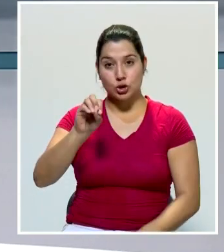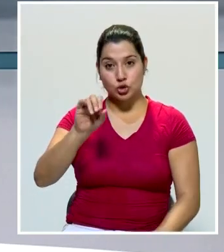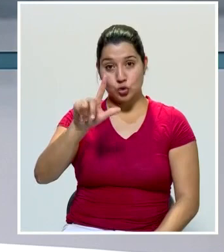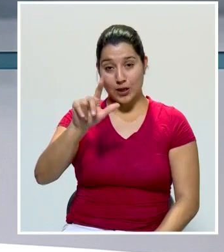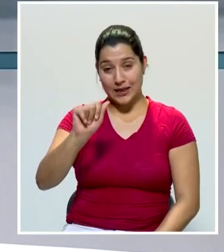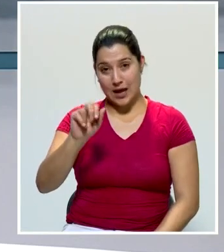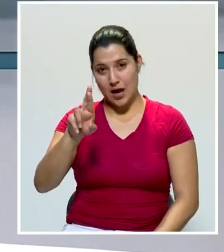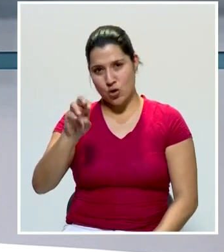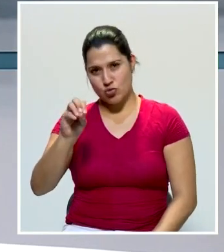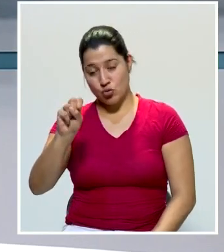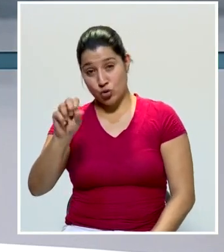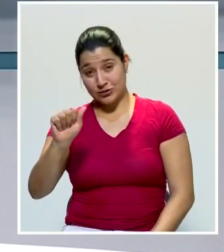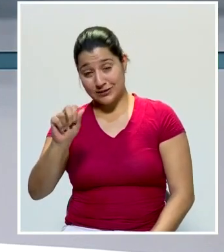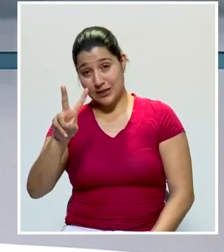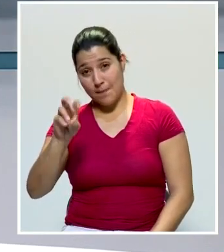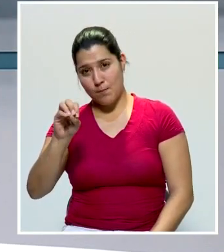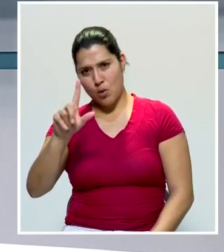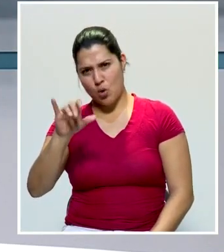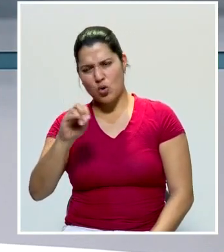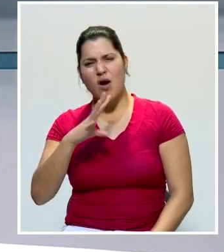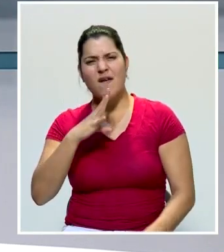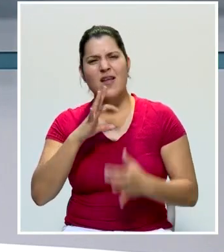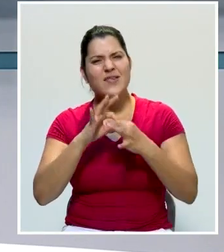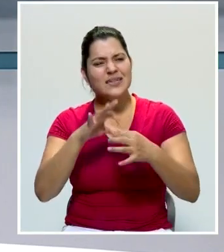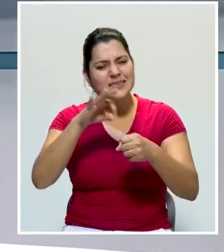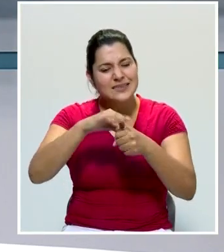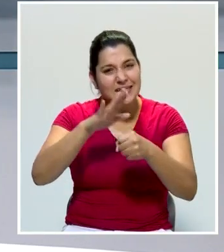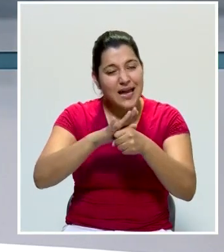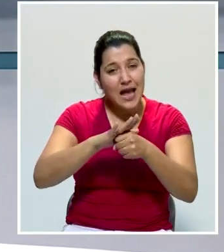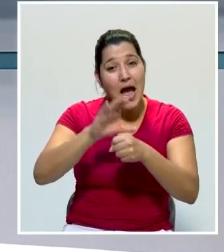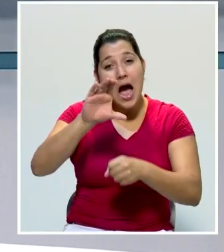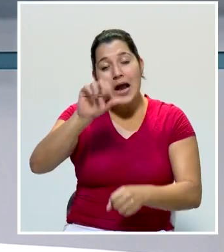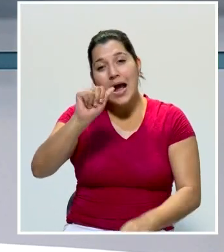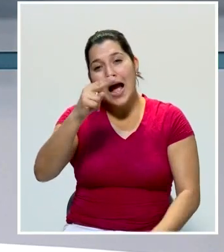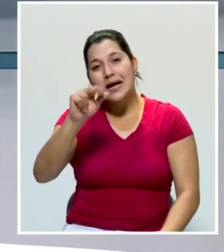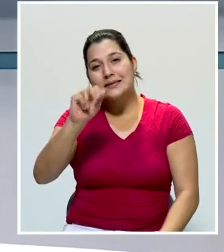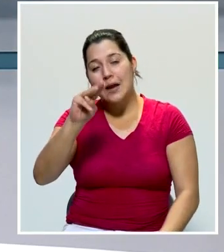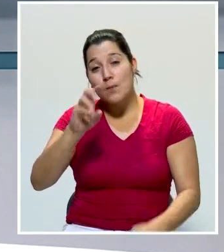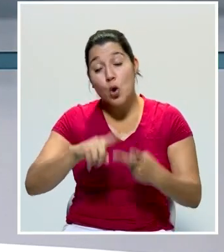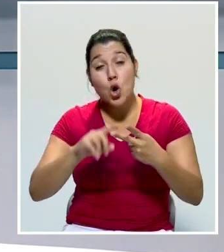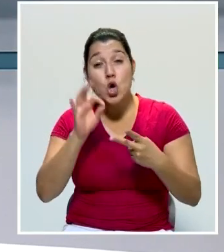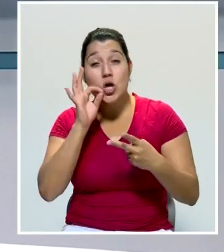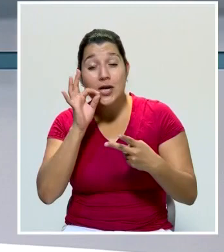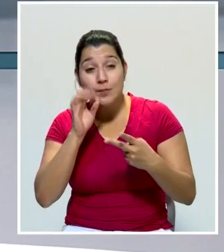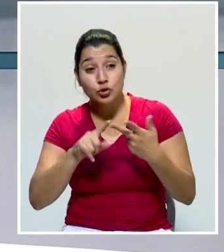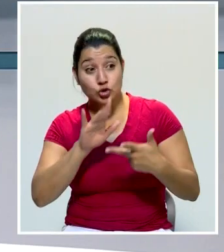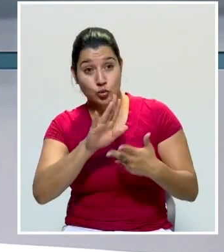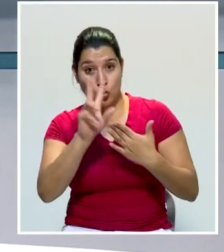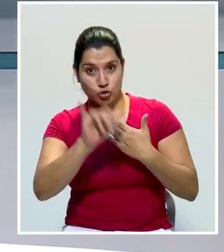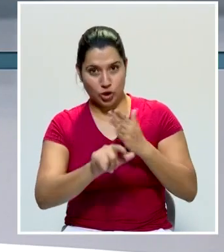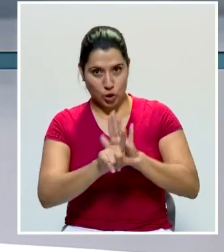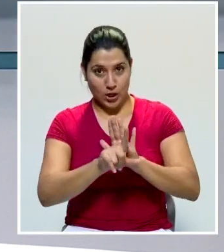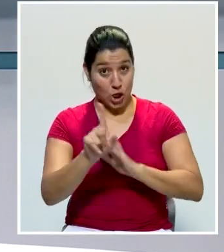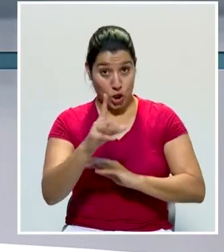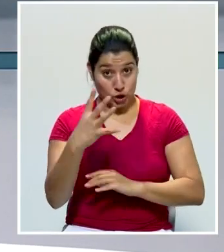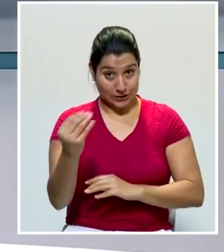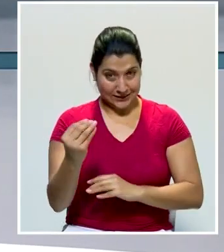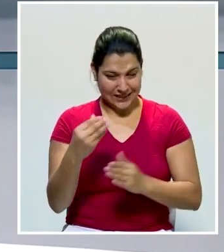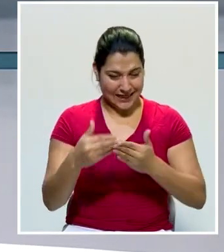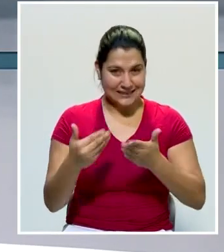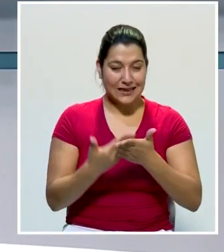Bolio. Vamos a hablar de cáñamo, cannabis y del proyecto de ley que ella impulsa. No se vaya,